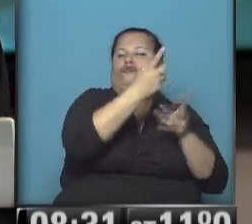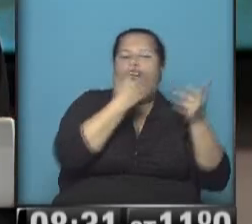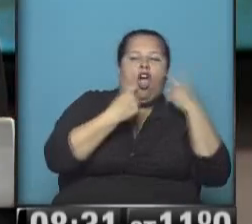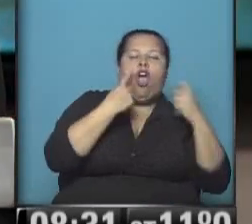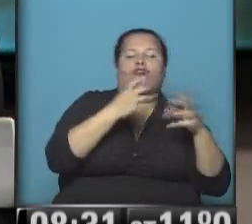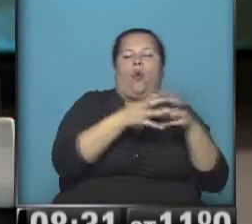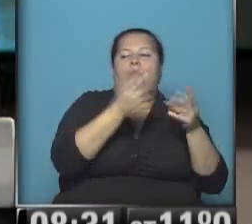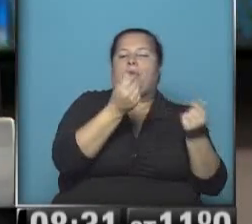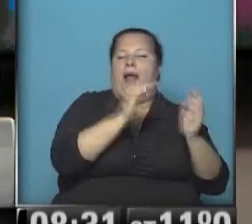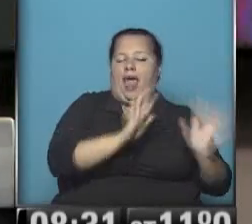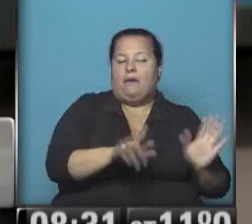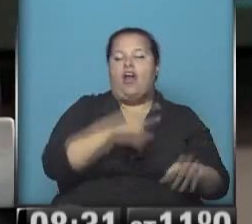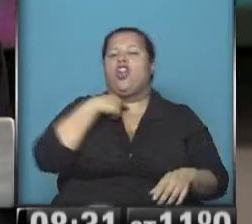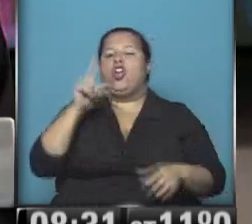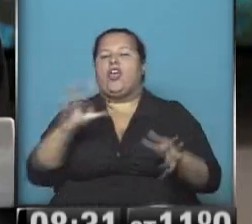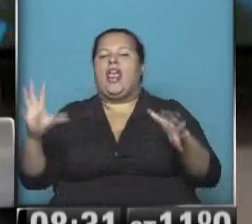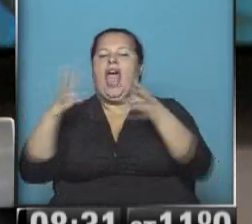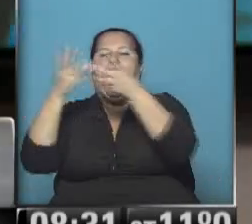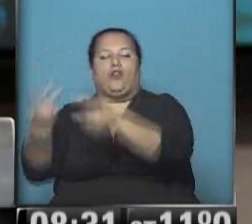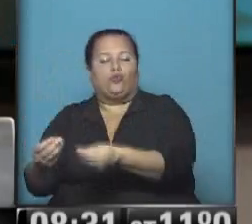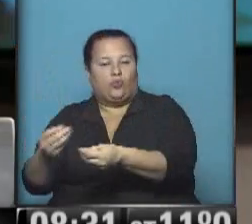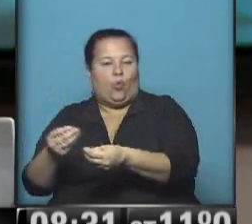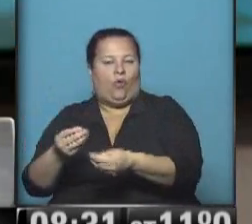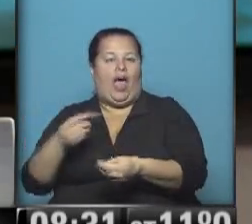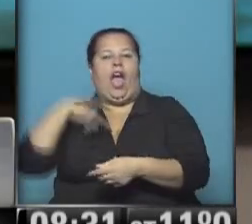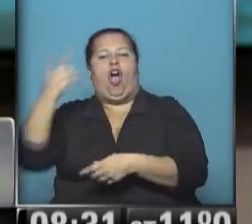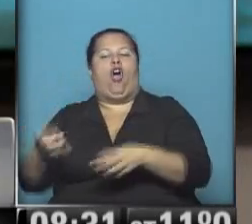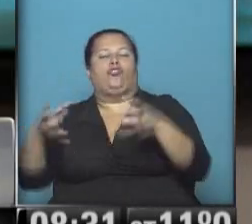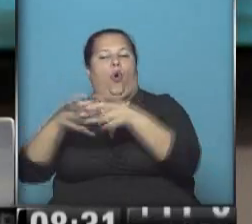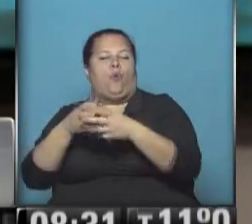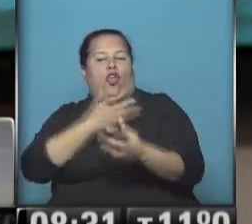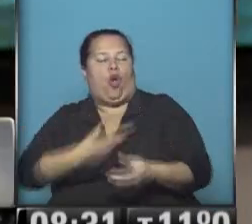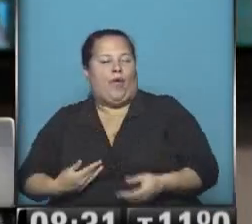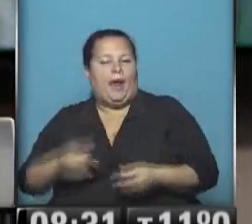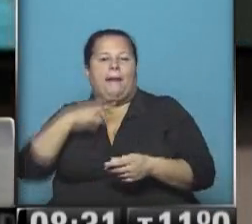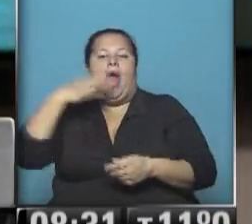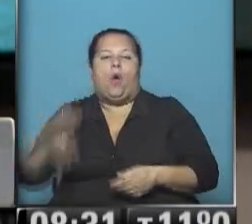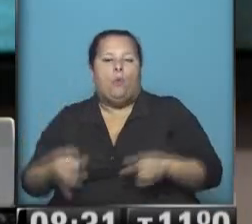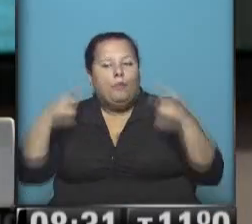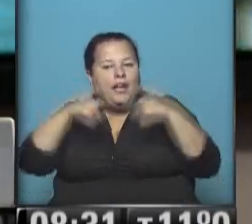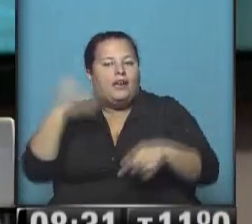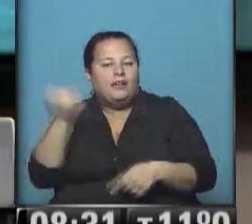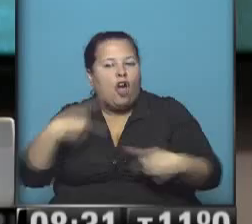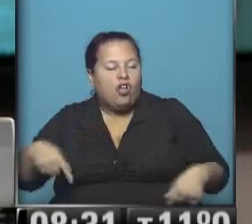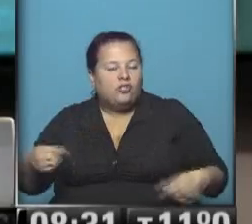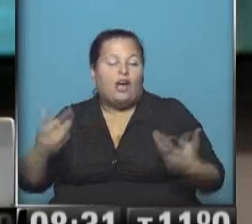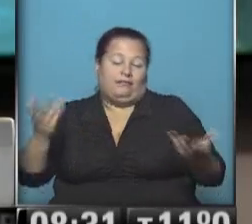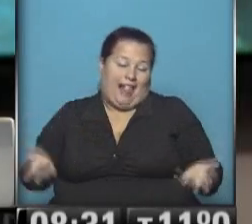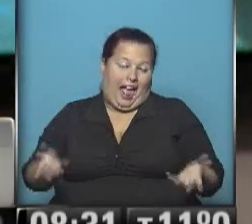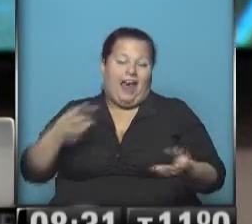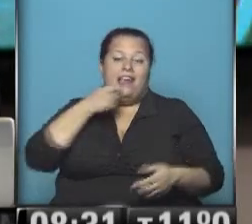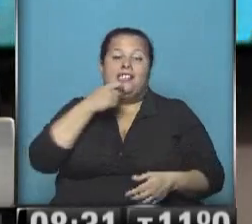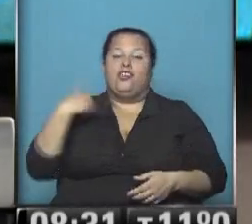por el sector financiero y que no ayude a otros organismos de gobierno a cumplir los objetivos entonces obviamente